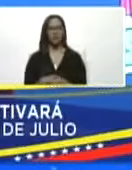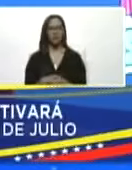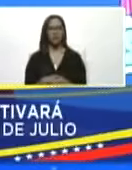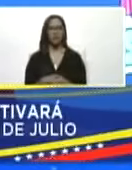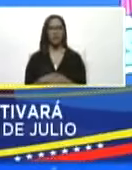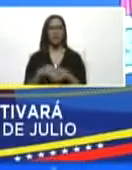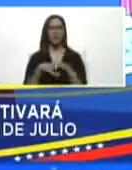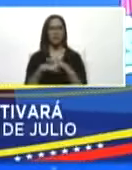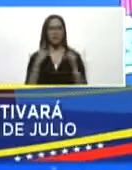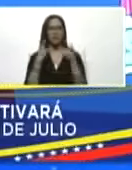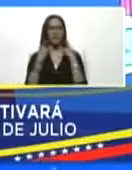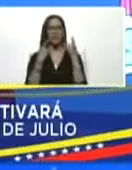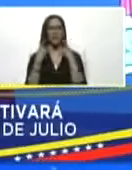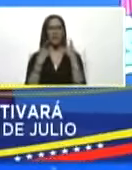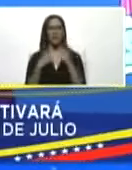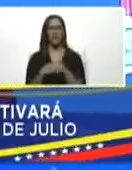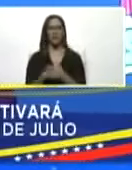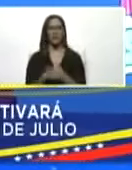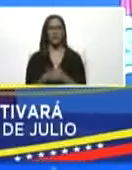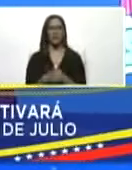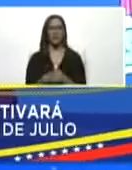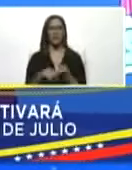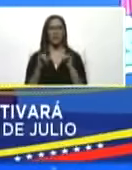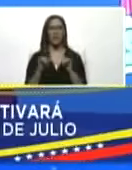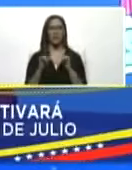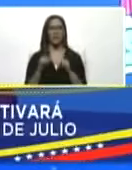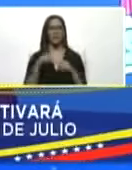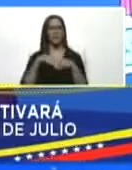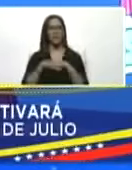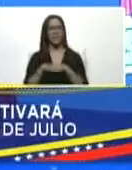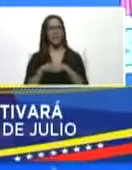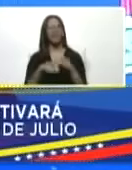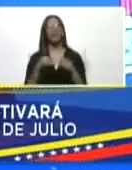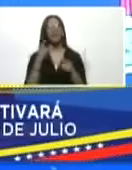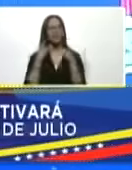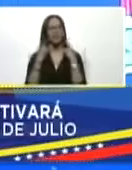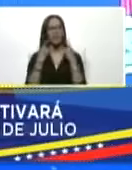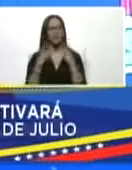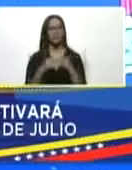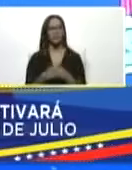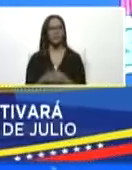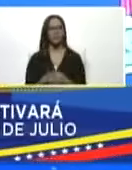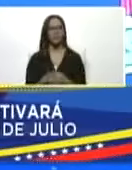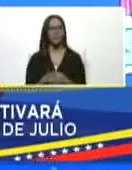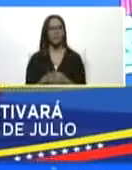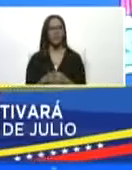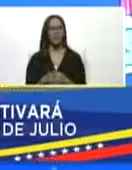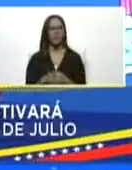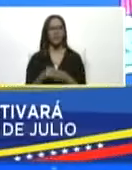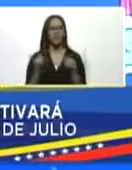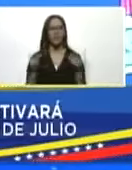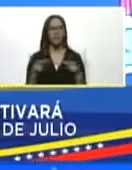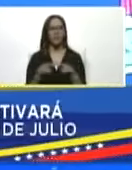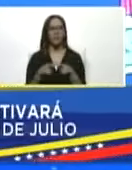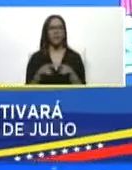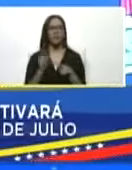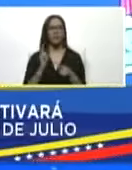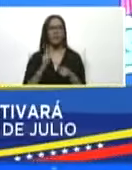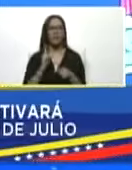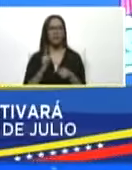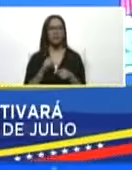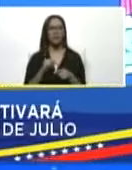reserva activa, en la digna situación de reserva activa. Y en este pequeño equipo debe ser